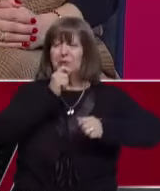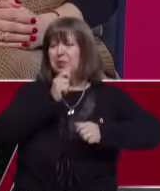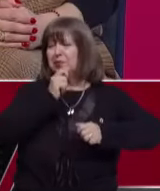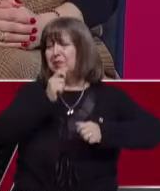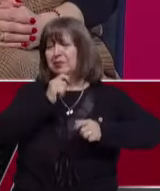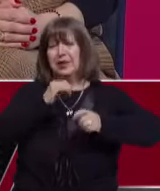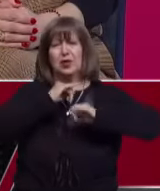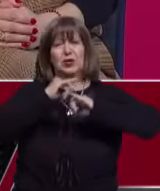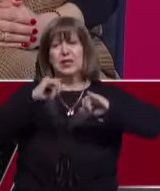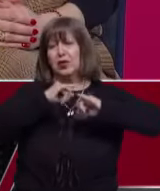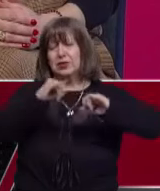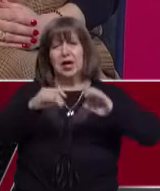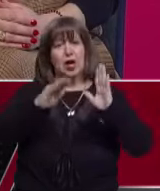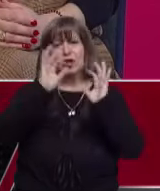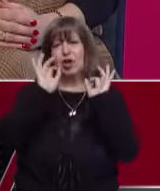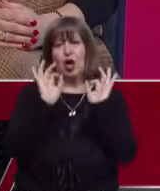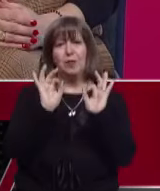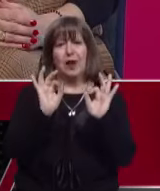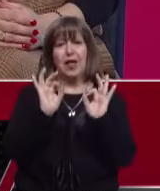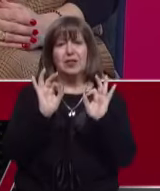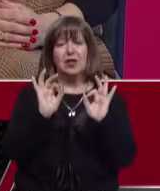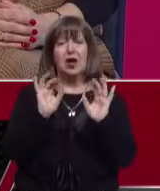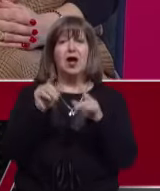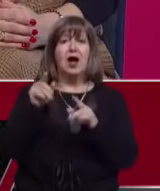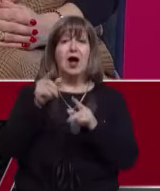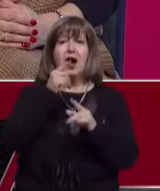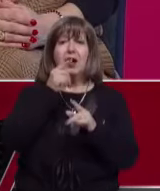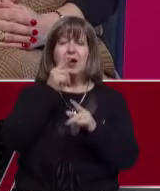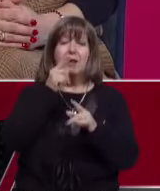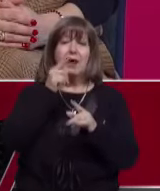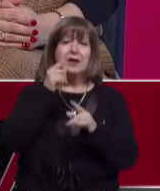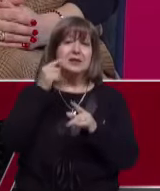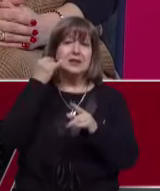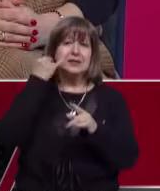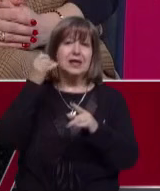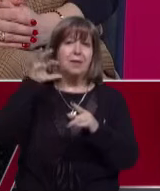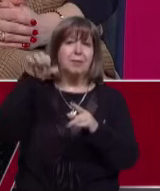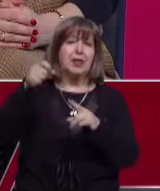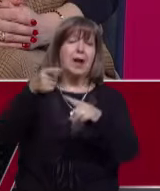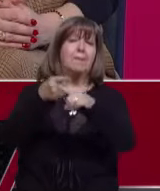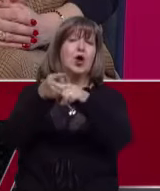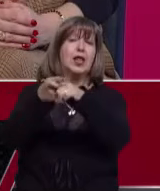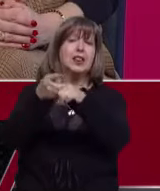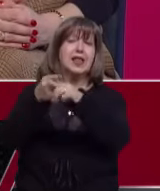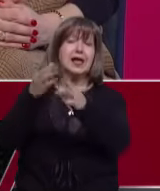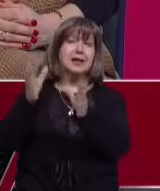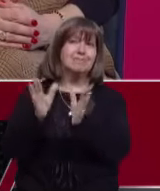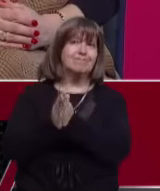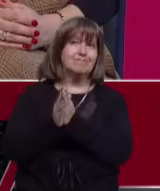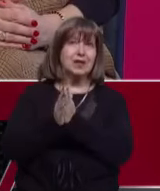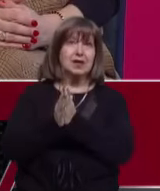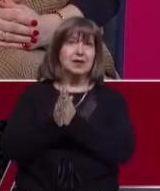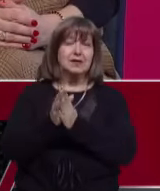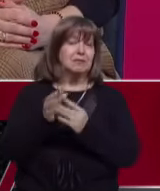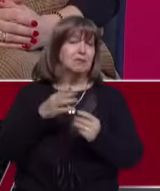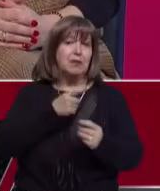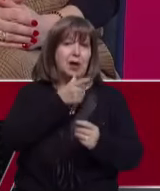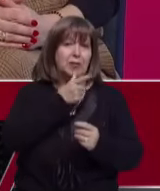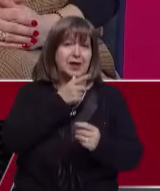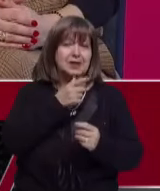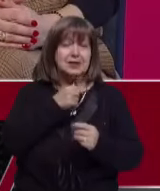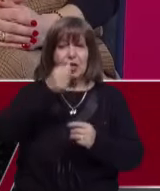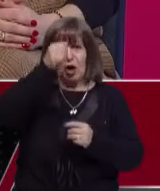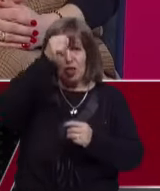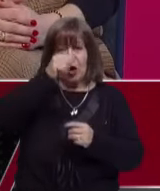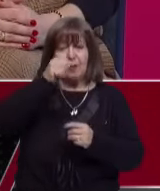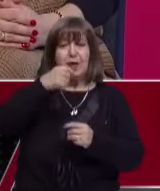dijimos y ahora se politi mucho El caso Lan y creemos que que la verdad ya la dijimos y ese